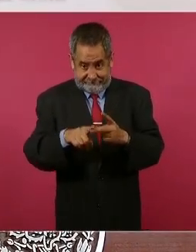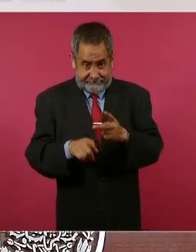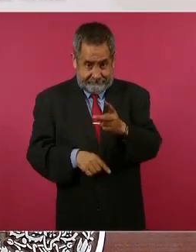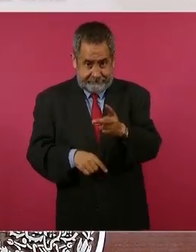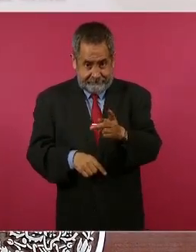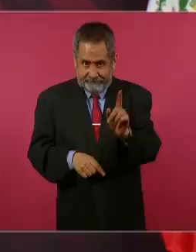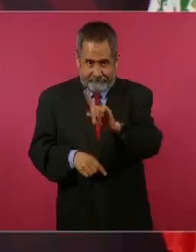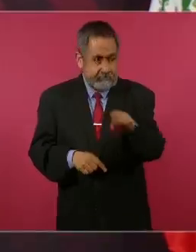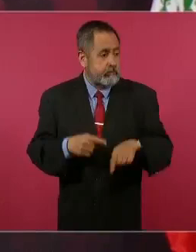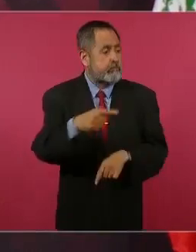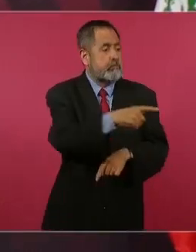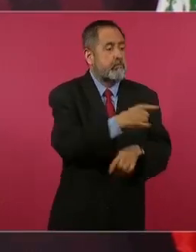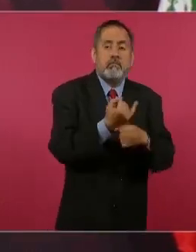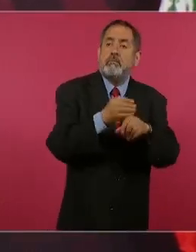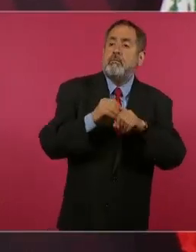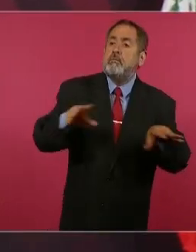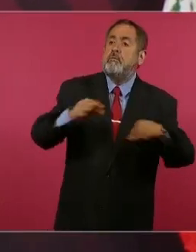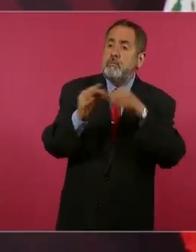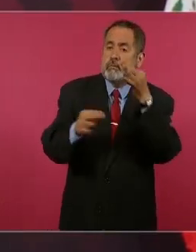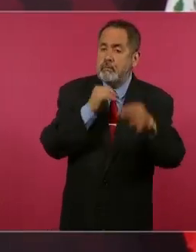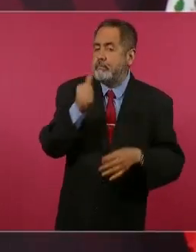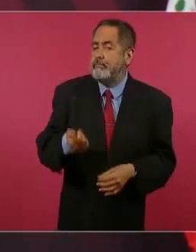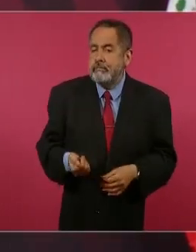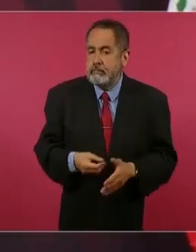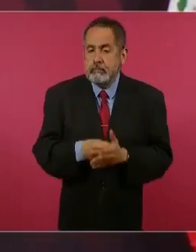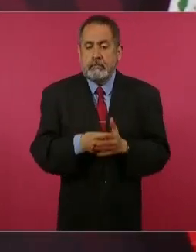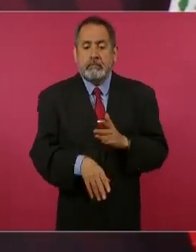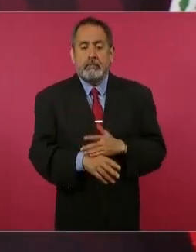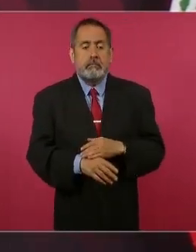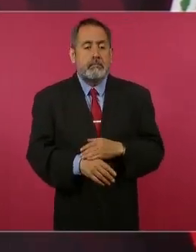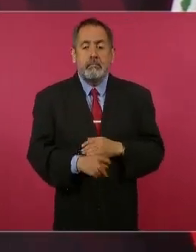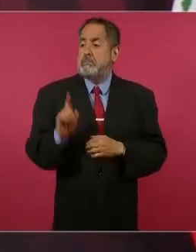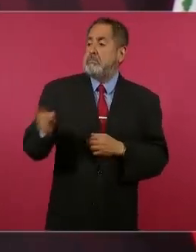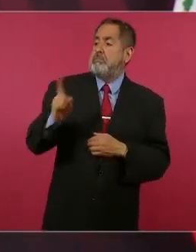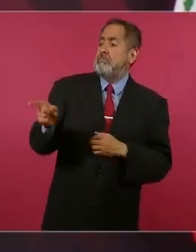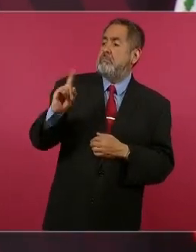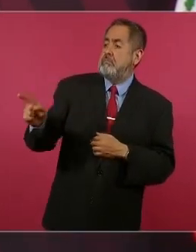no lo informaron al principio.